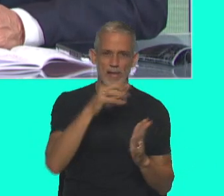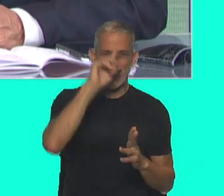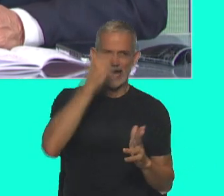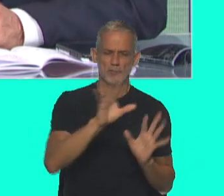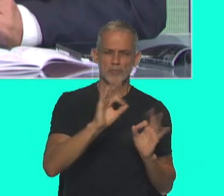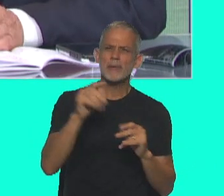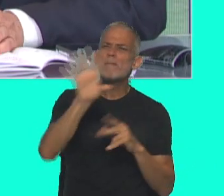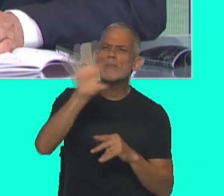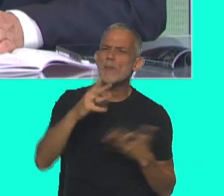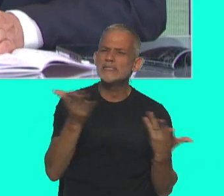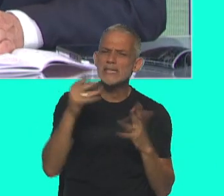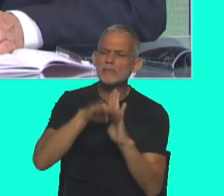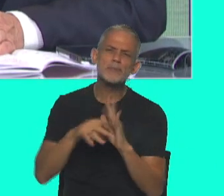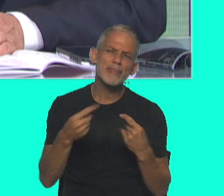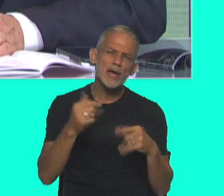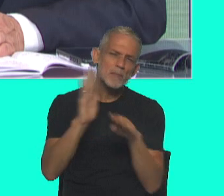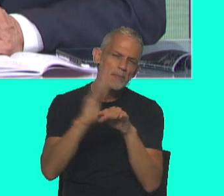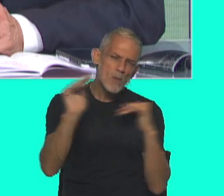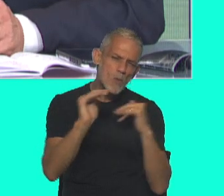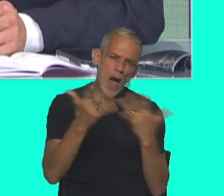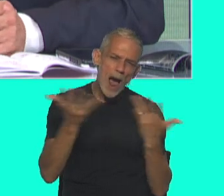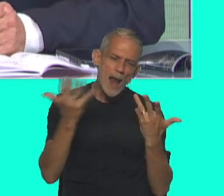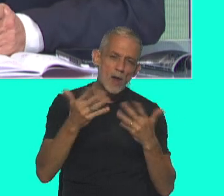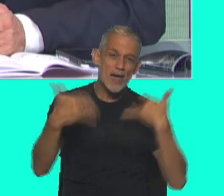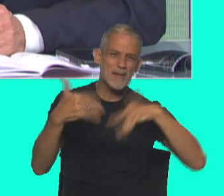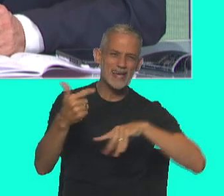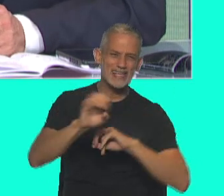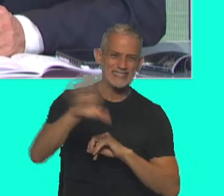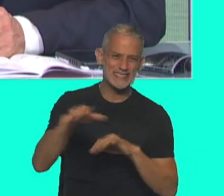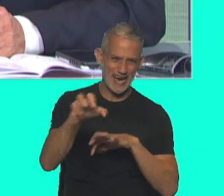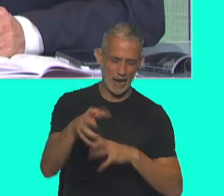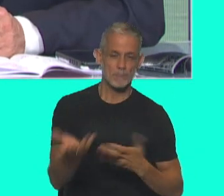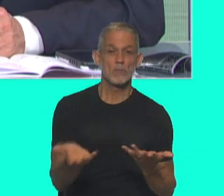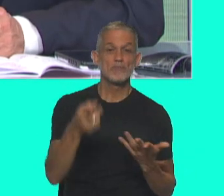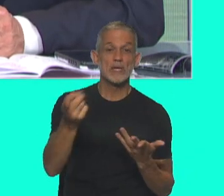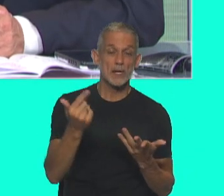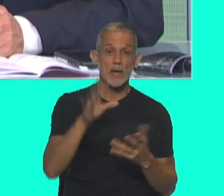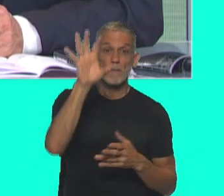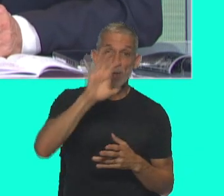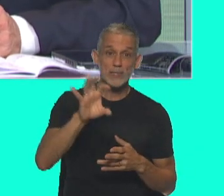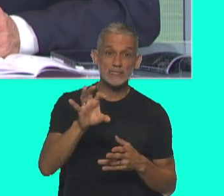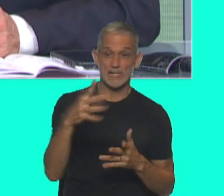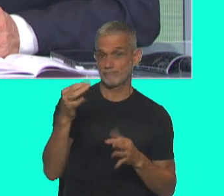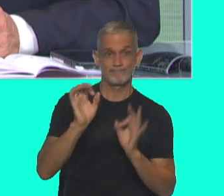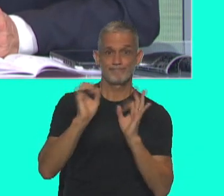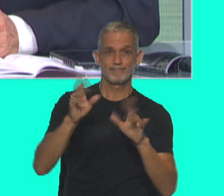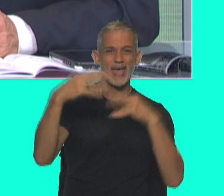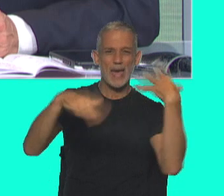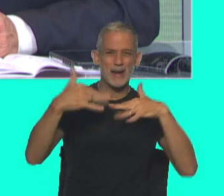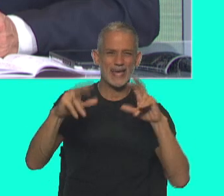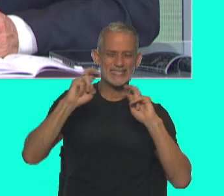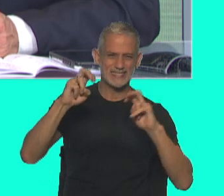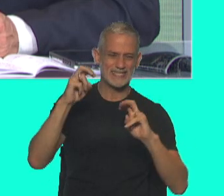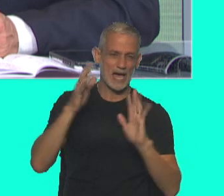provincias con respecto al tema de la emergencia agropecuaria y un tema clave primero es la provincia la que tiene que declarar la emergencia